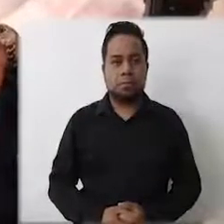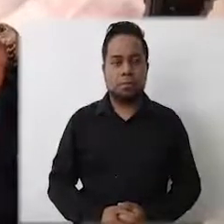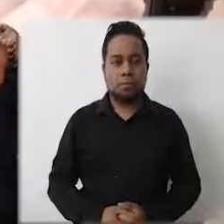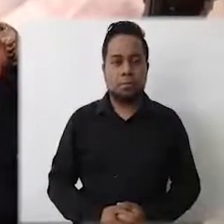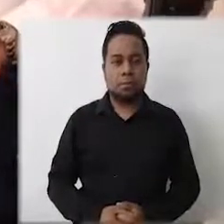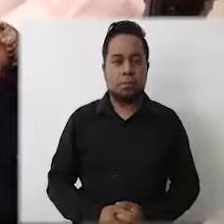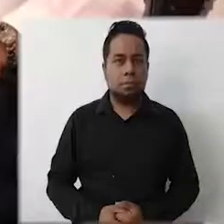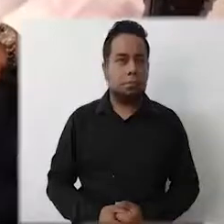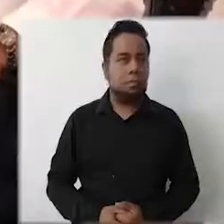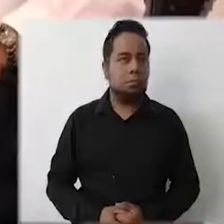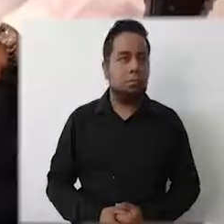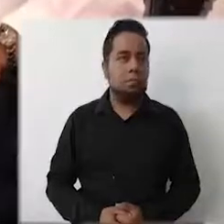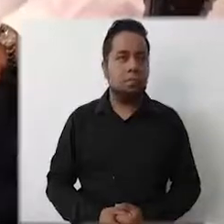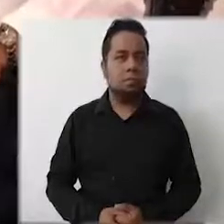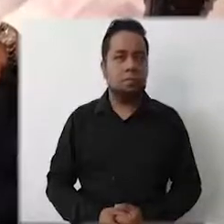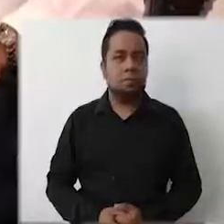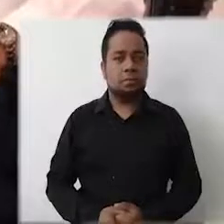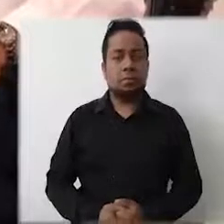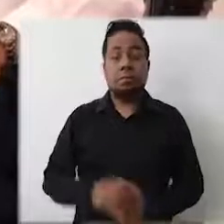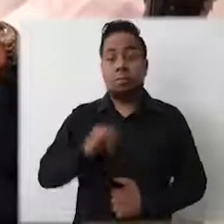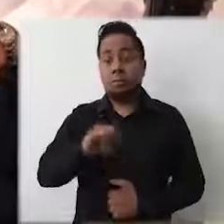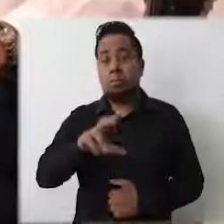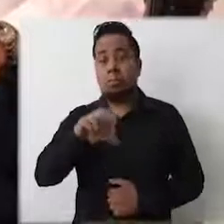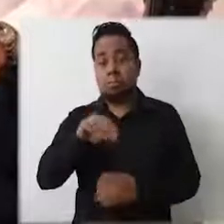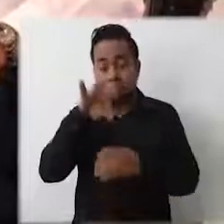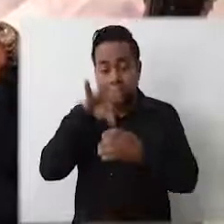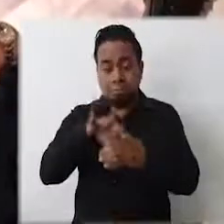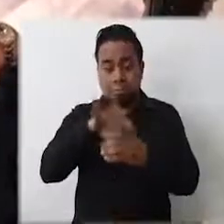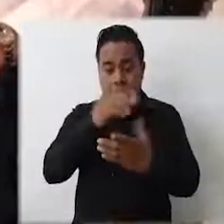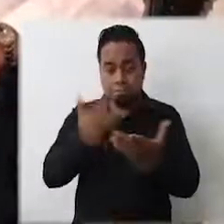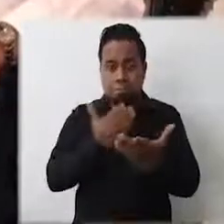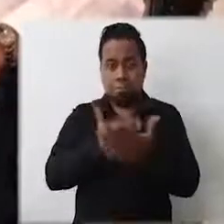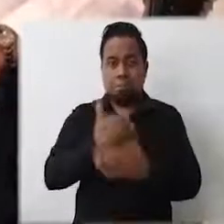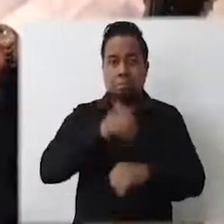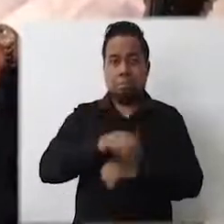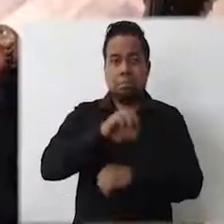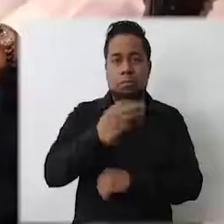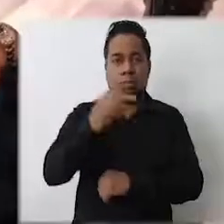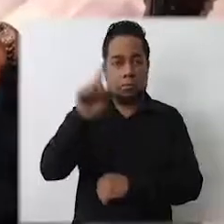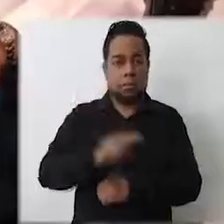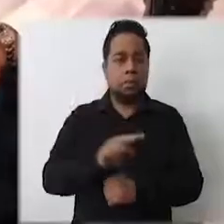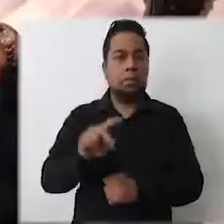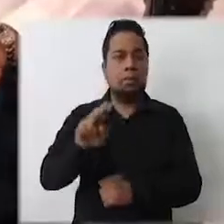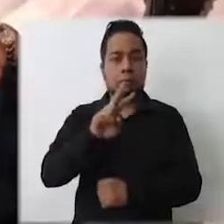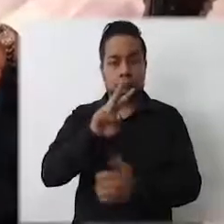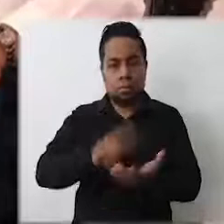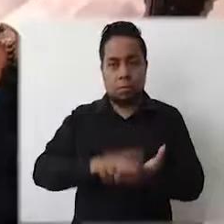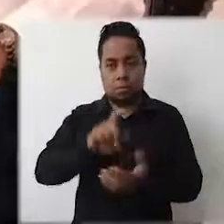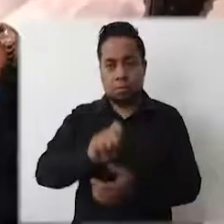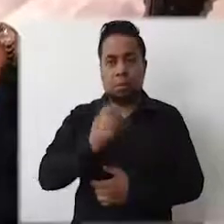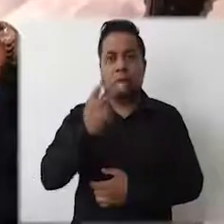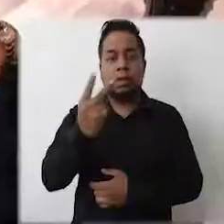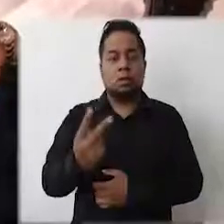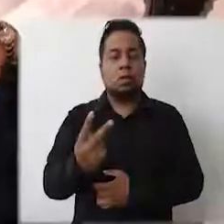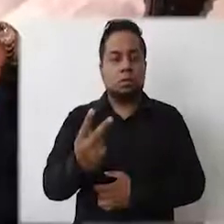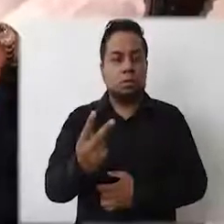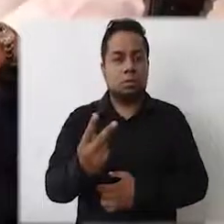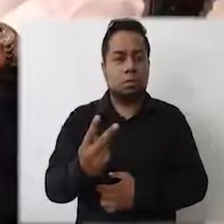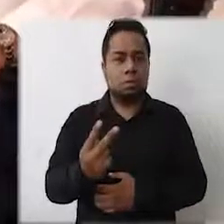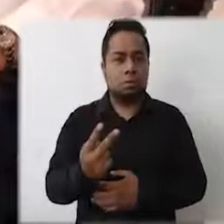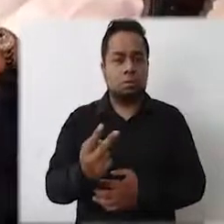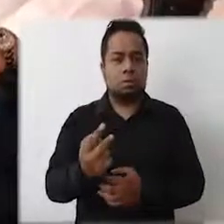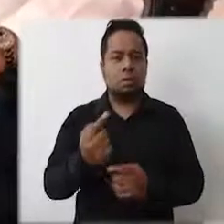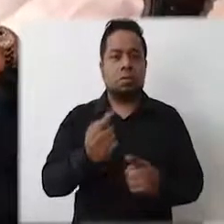también esto se vaya normando, porque en el caso de los juegos mecánicos también, pues hay muchos que ya están en